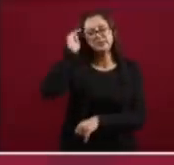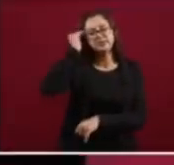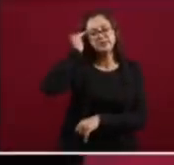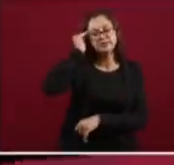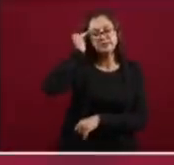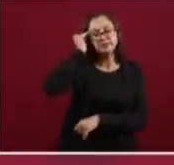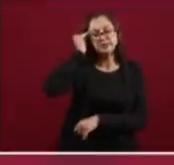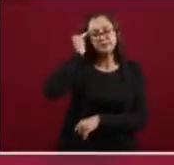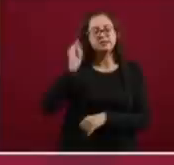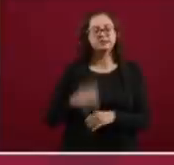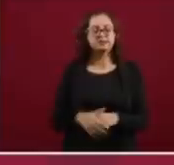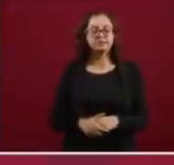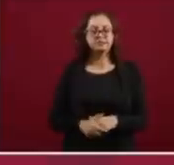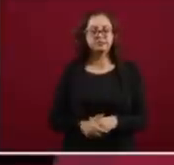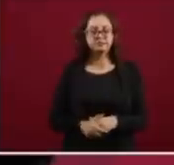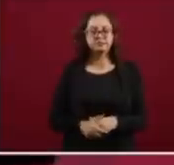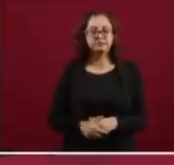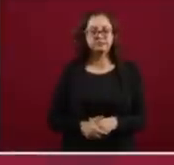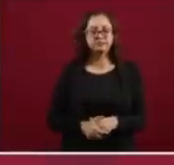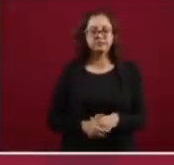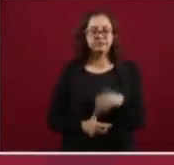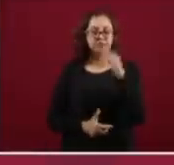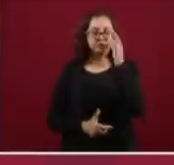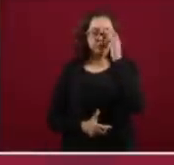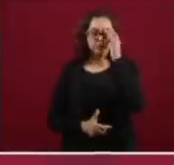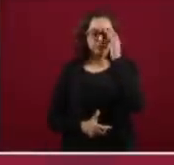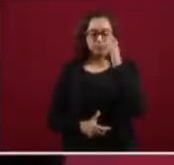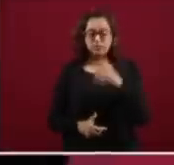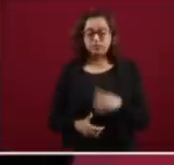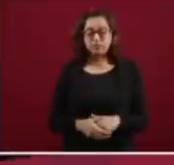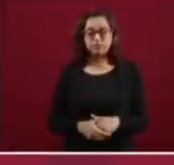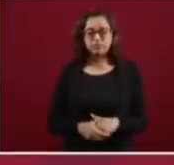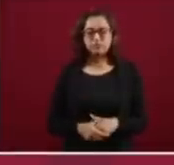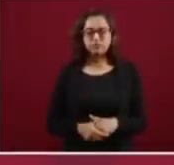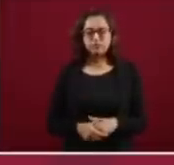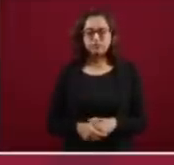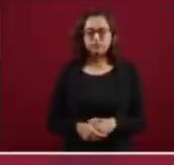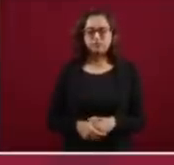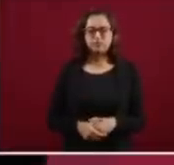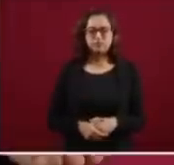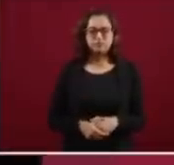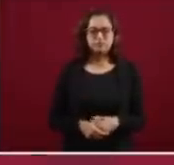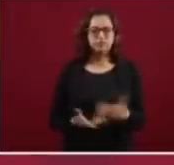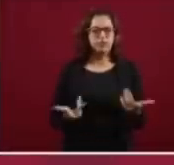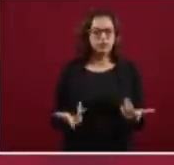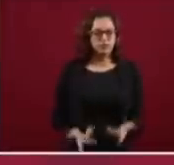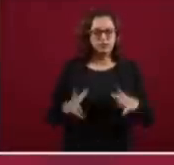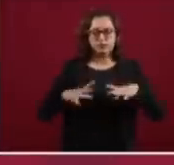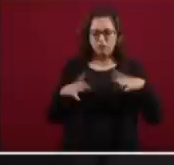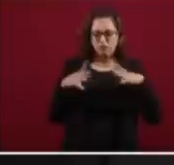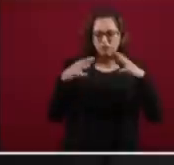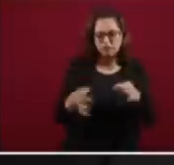en los 670 participaron en la fundación antropólogos